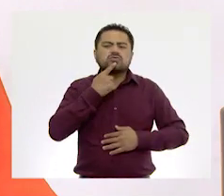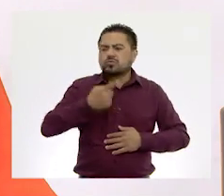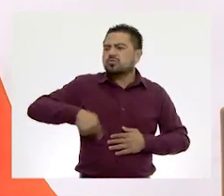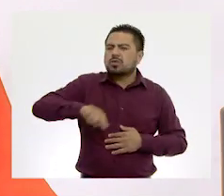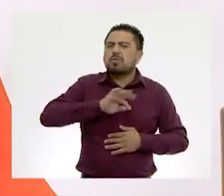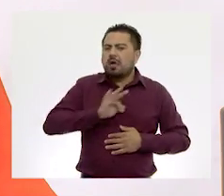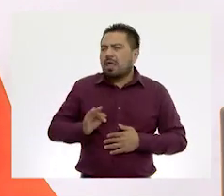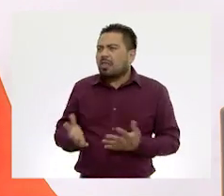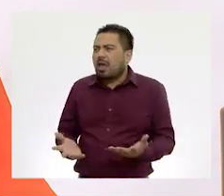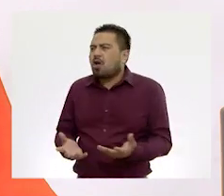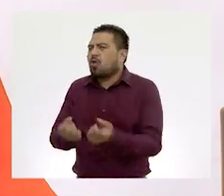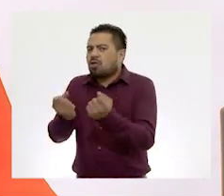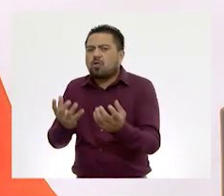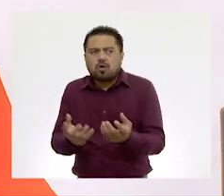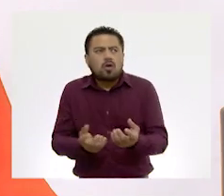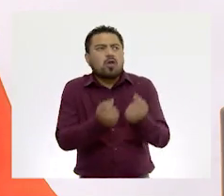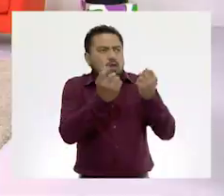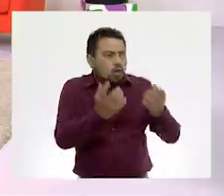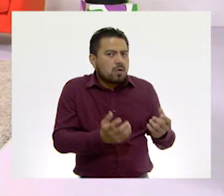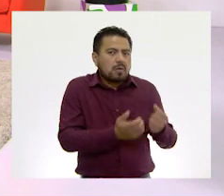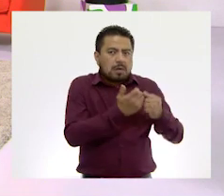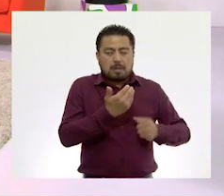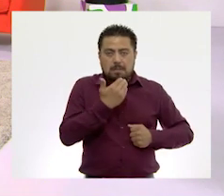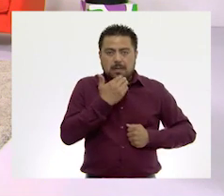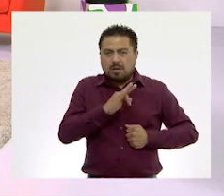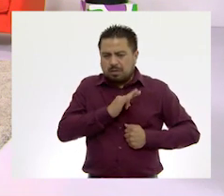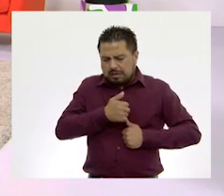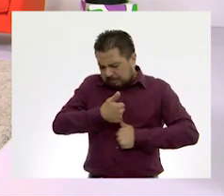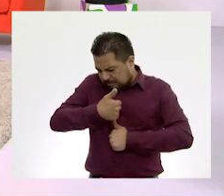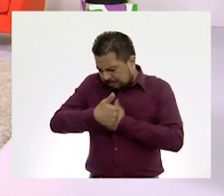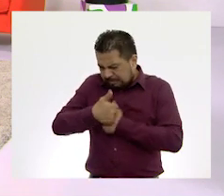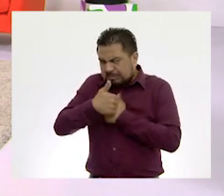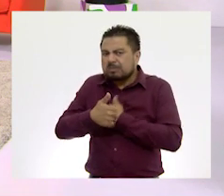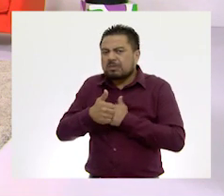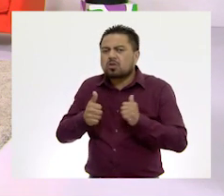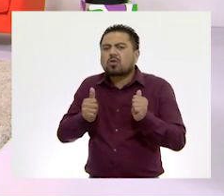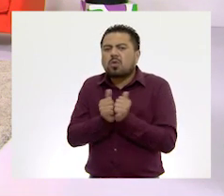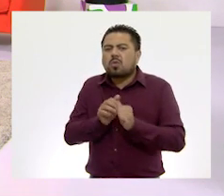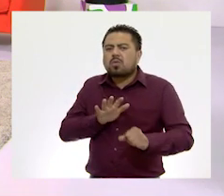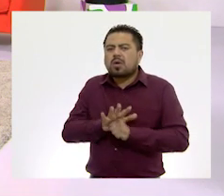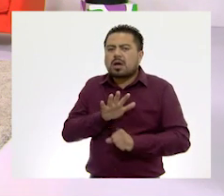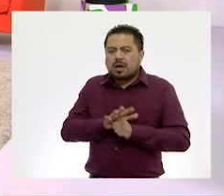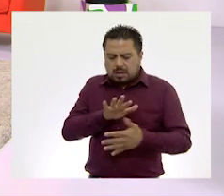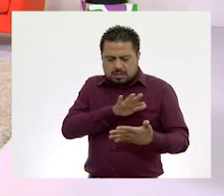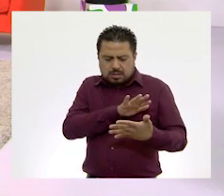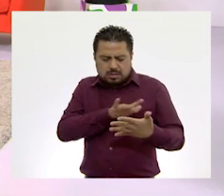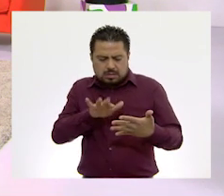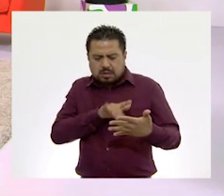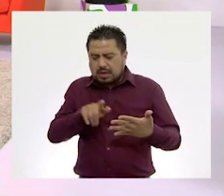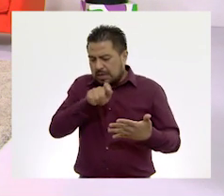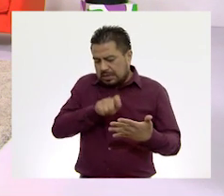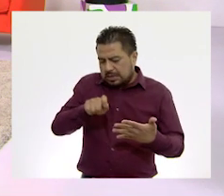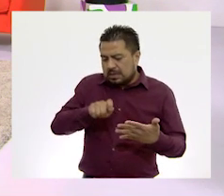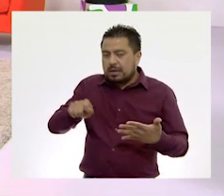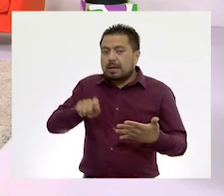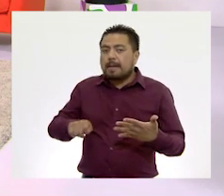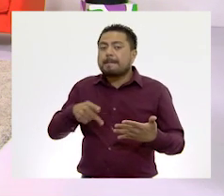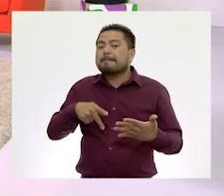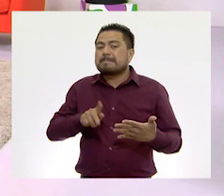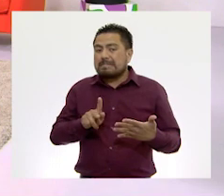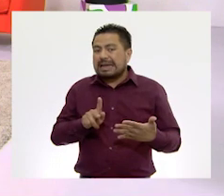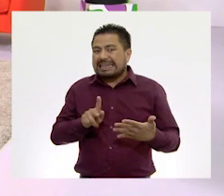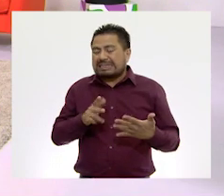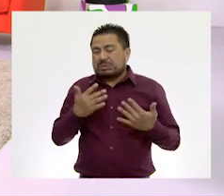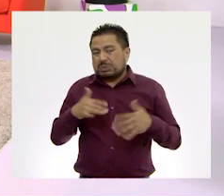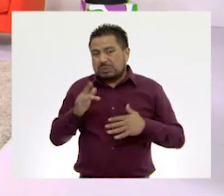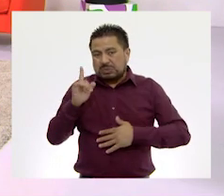logran hacer y logran tener una buena competencia en la lectura y escritura, pero sí es el talón de